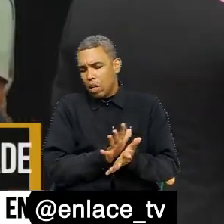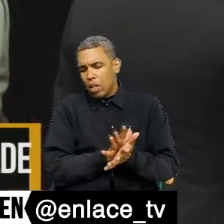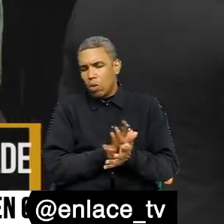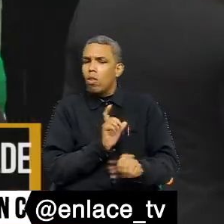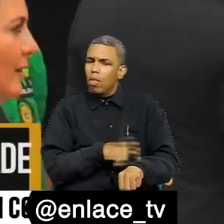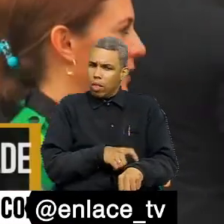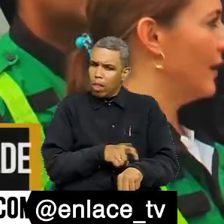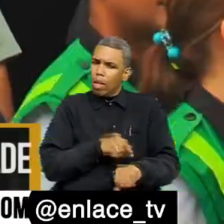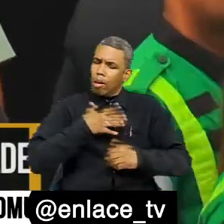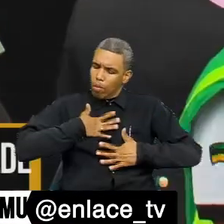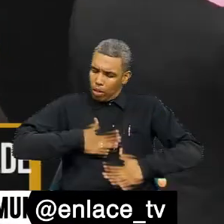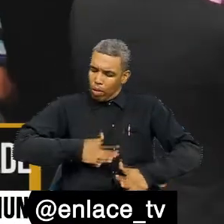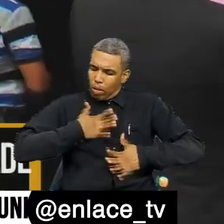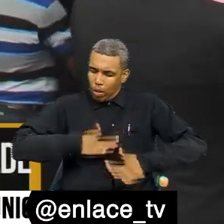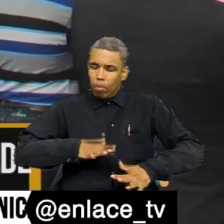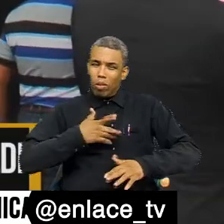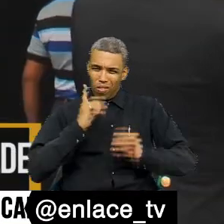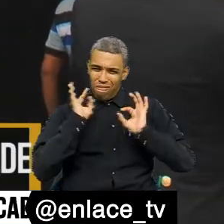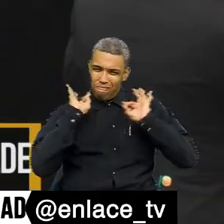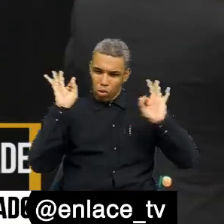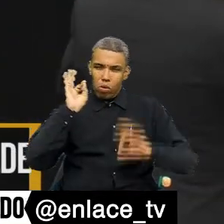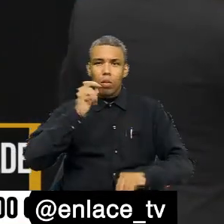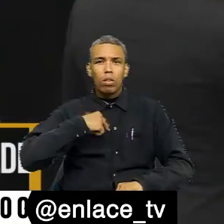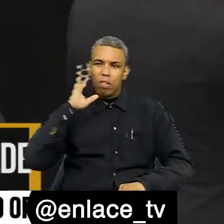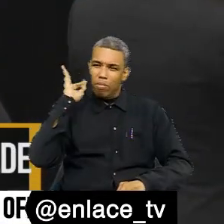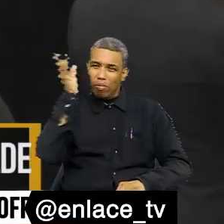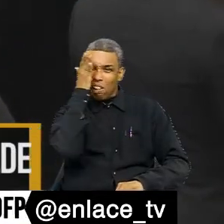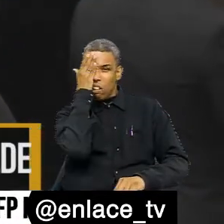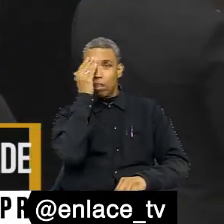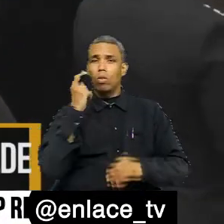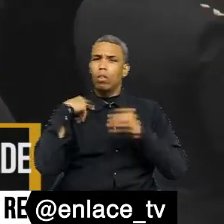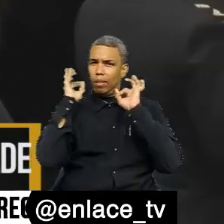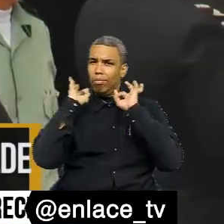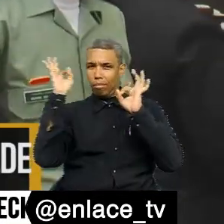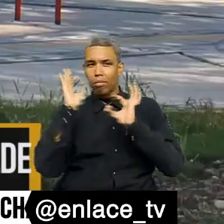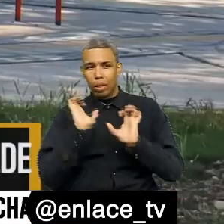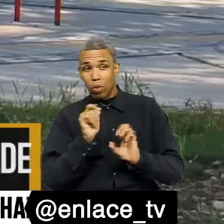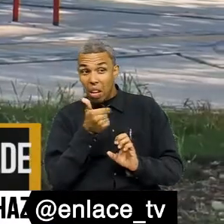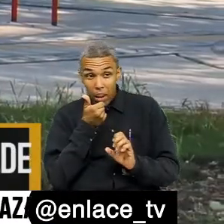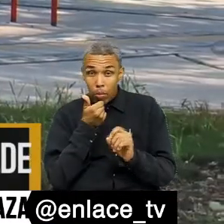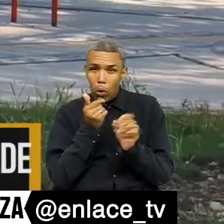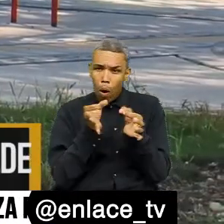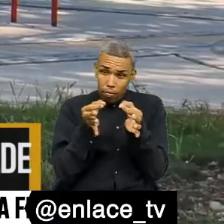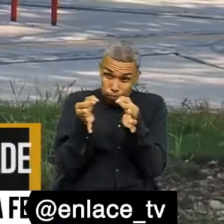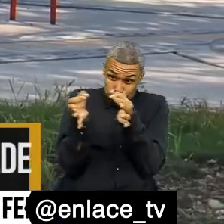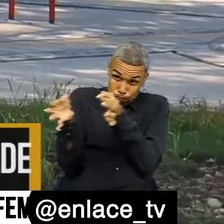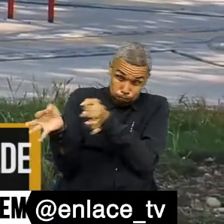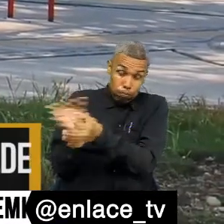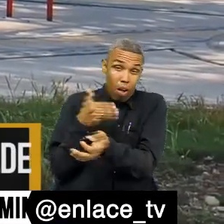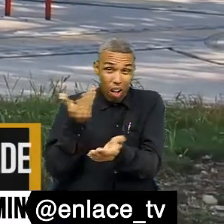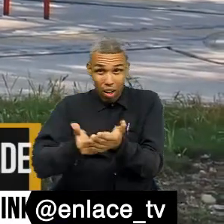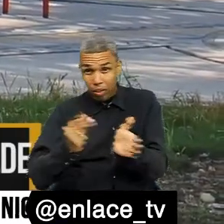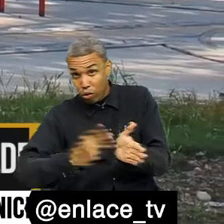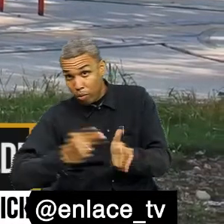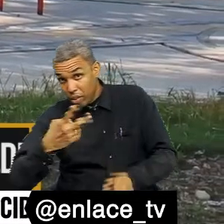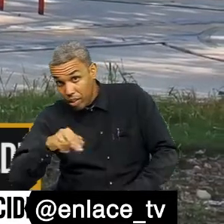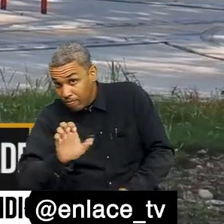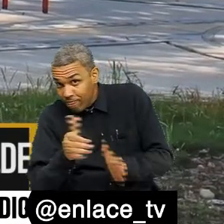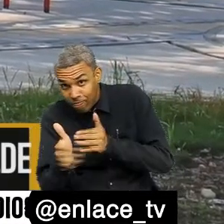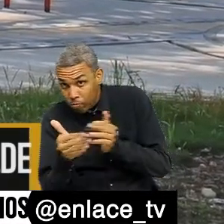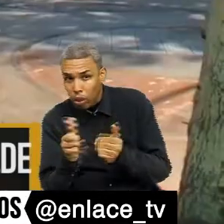carrera, no chambonadas, sino cosas realmente que se merece nuestra ciudad. Varios son los meses que uno de los principales parques de la